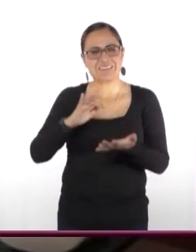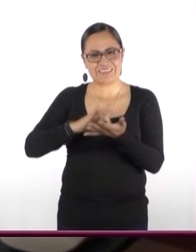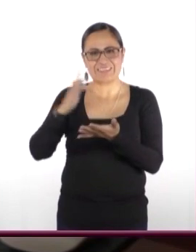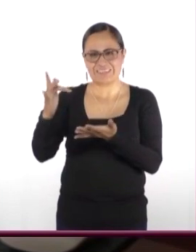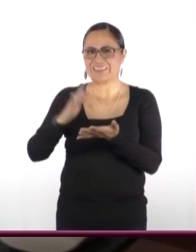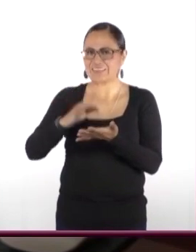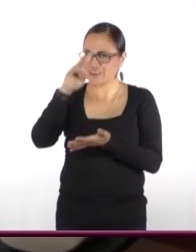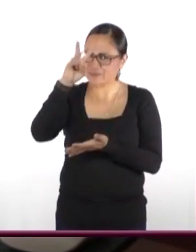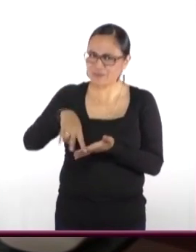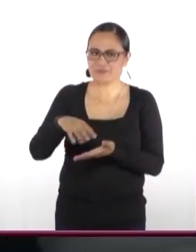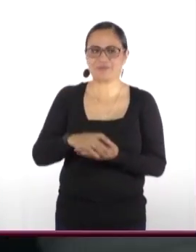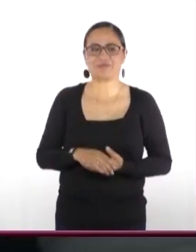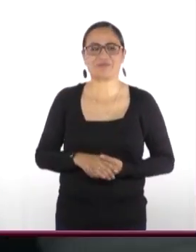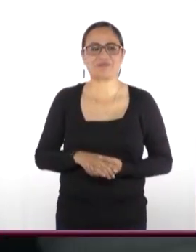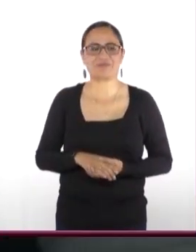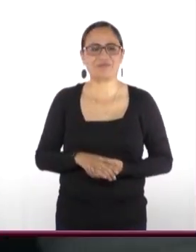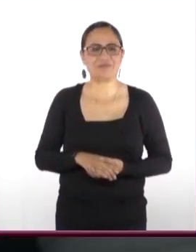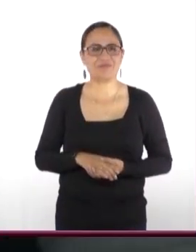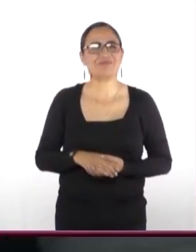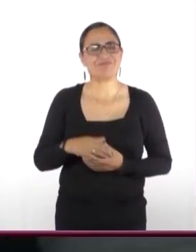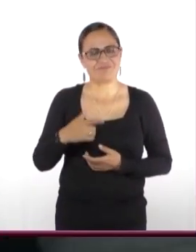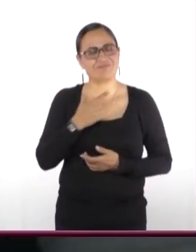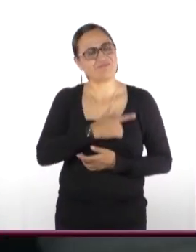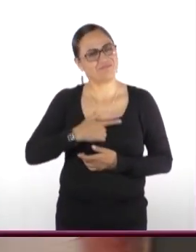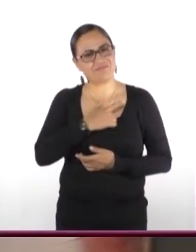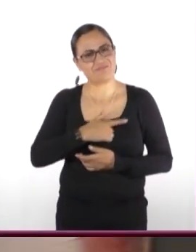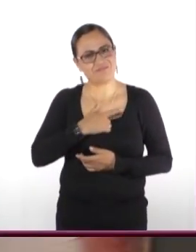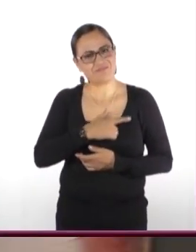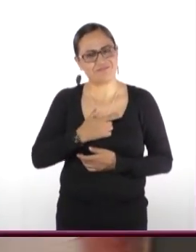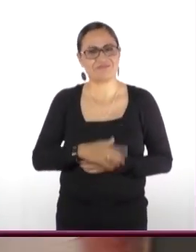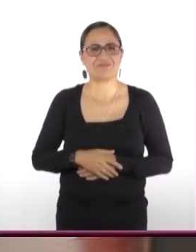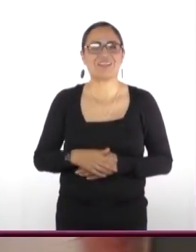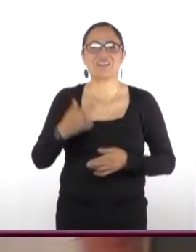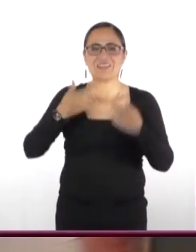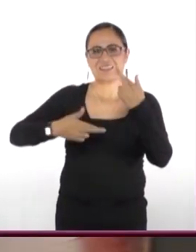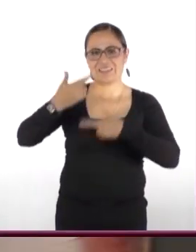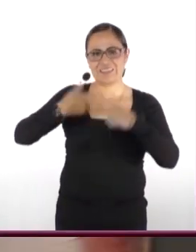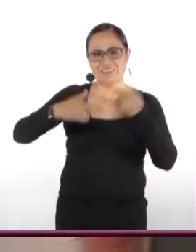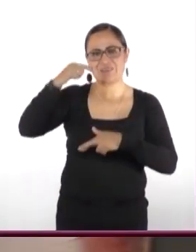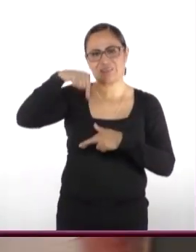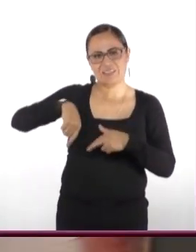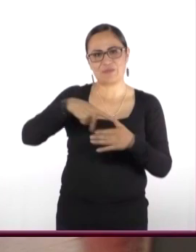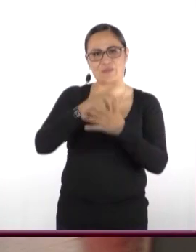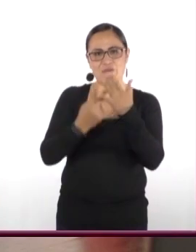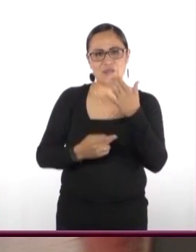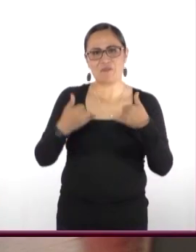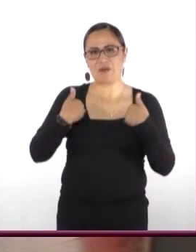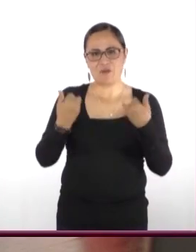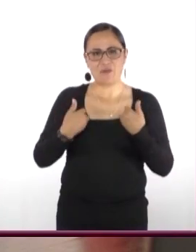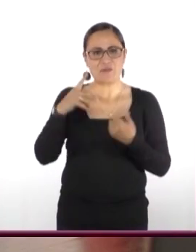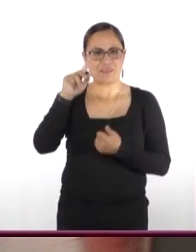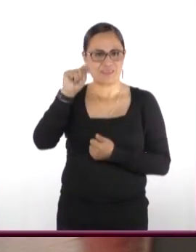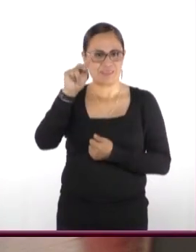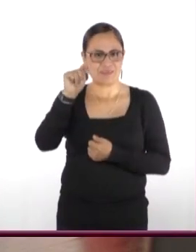esta entrevista, en verdad. Espero que Mon fue. Órale, fue un placer. Regresamos con esto que es Jóvenes en TV.